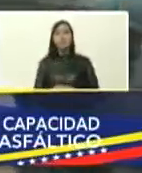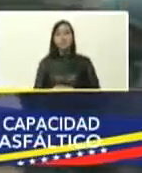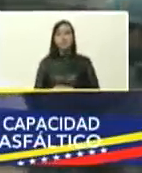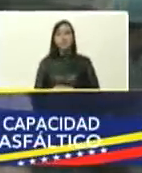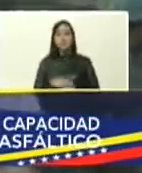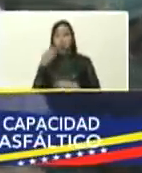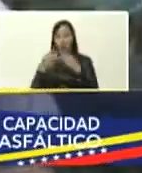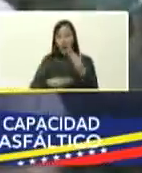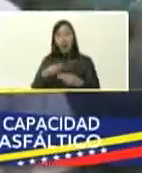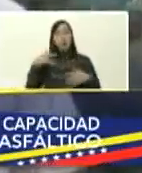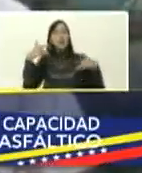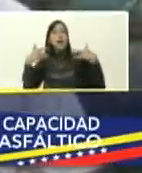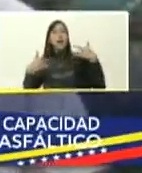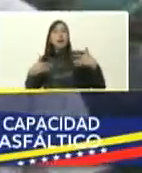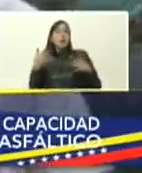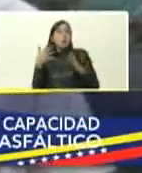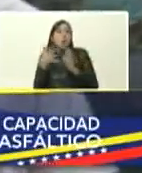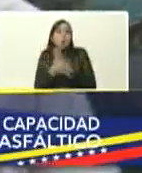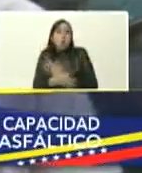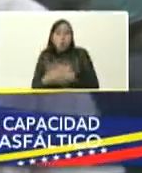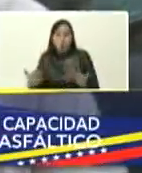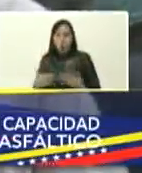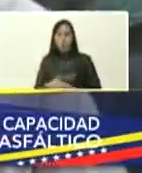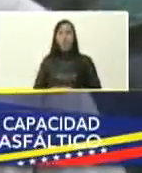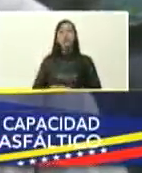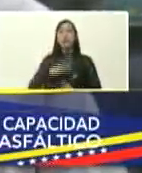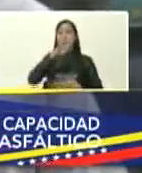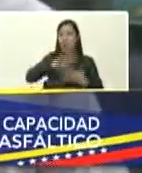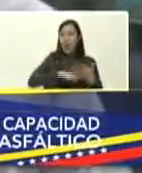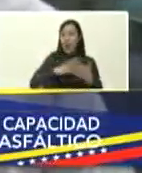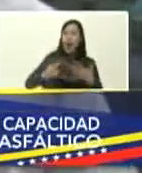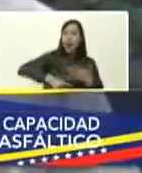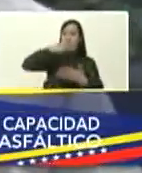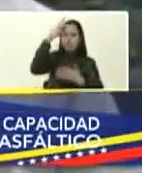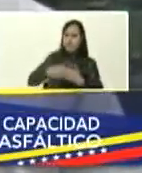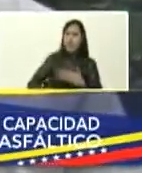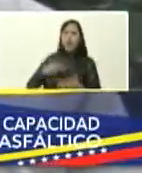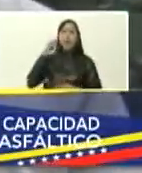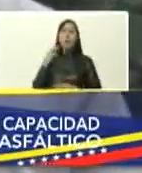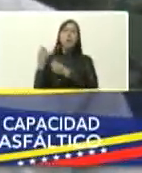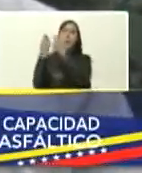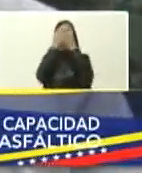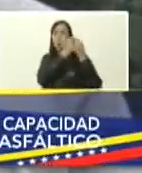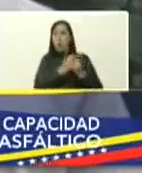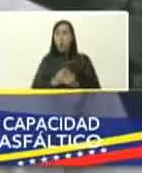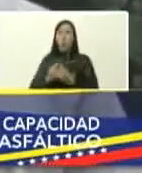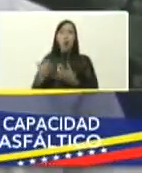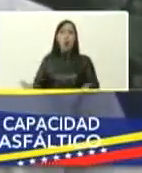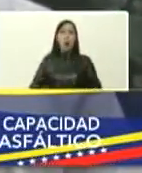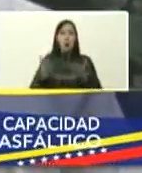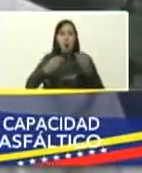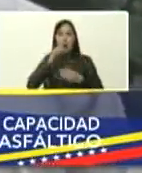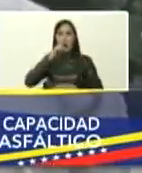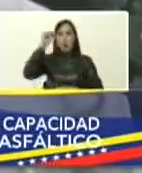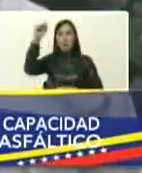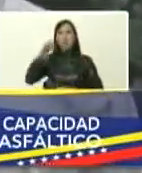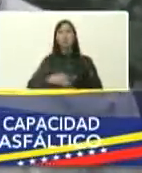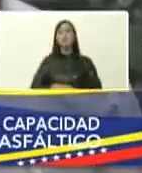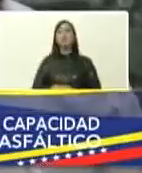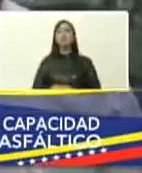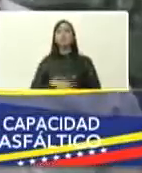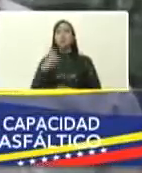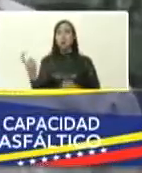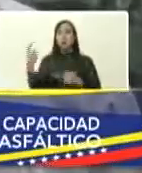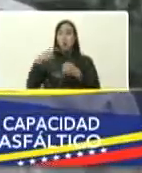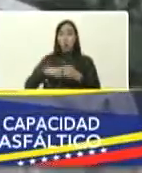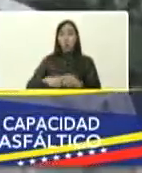una actividad que se enmarca en la agenda económica bolivariana que usted viene impulsando y que, bueno, incluye